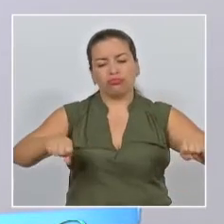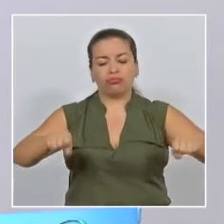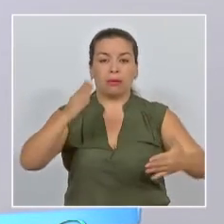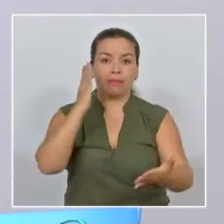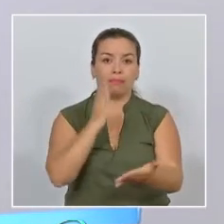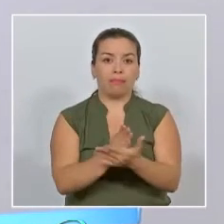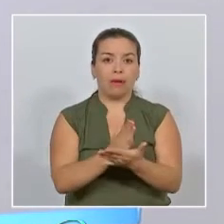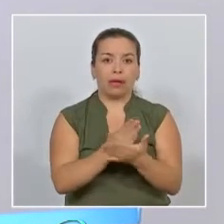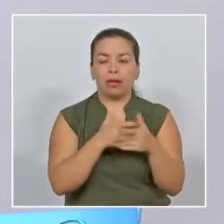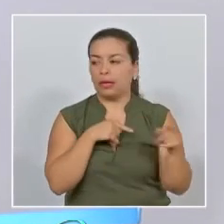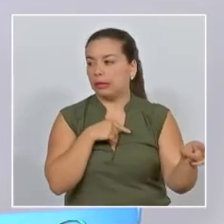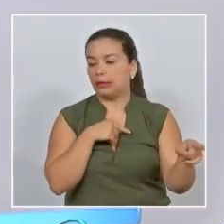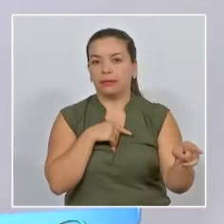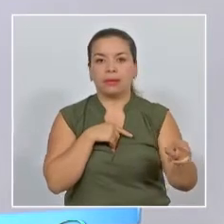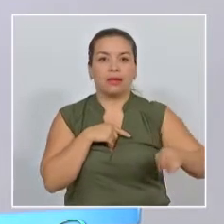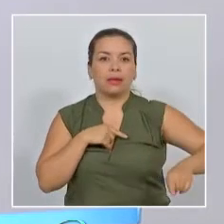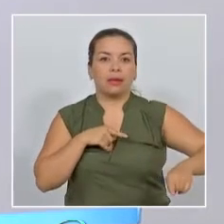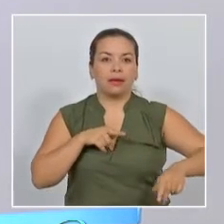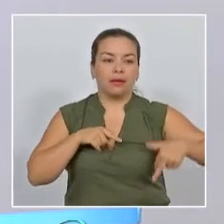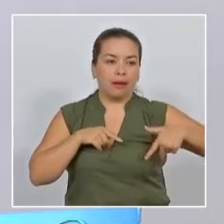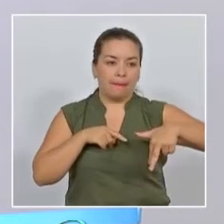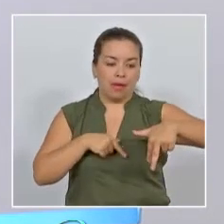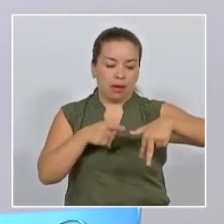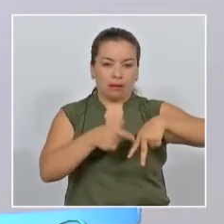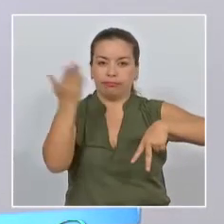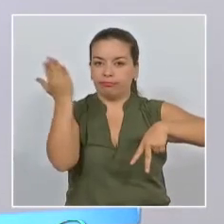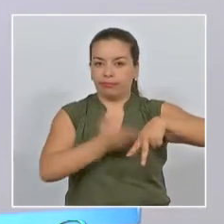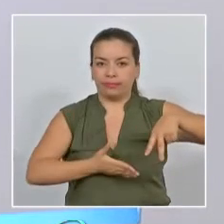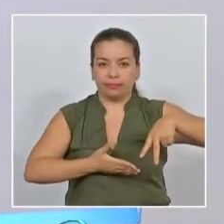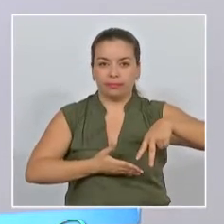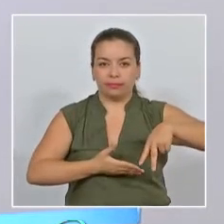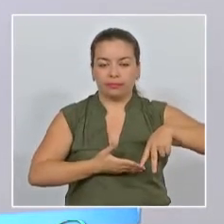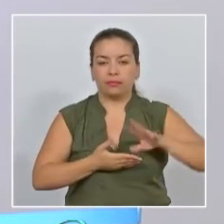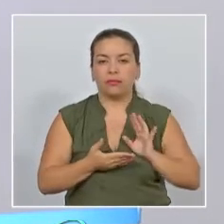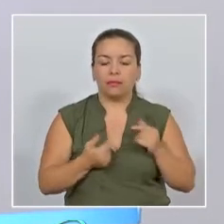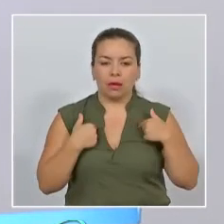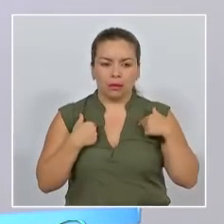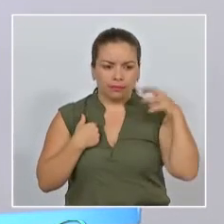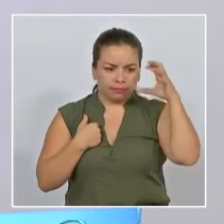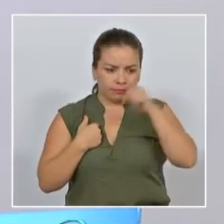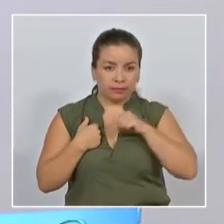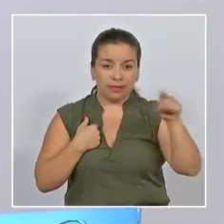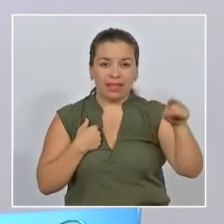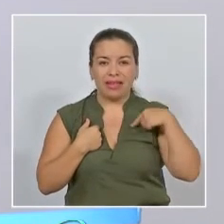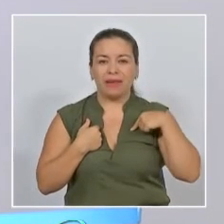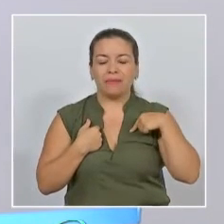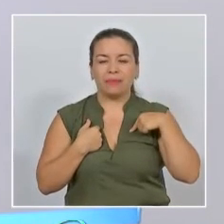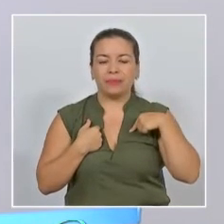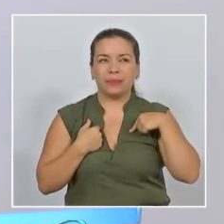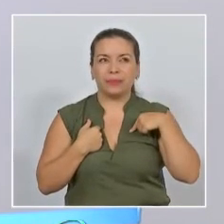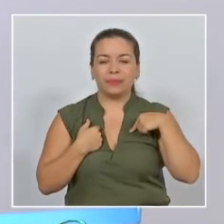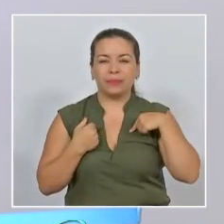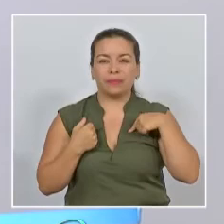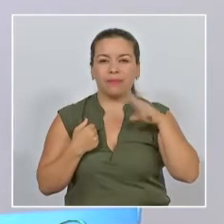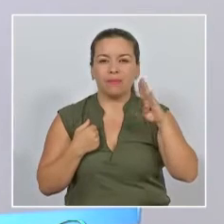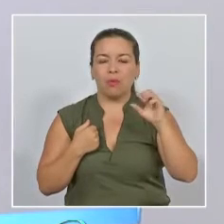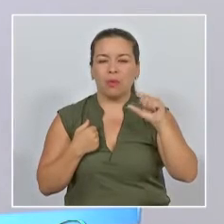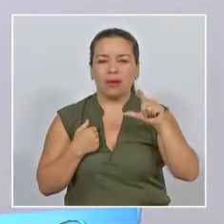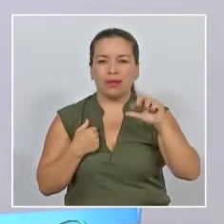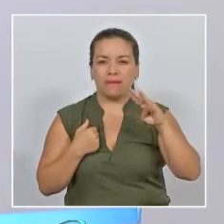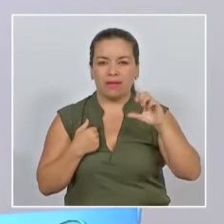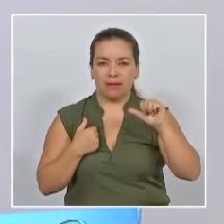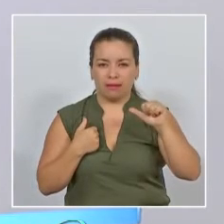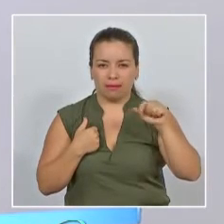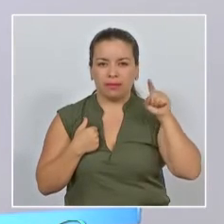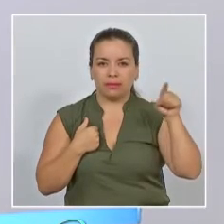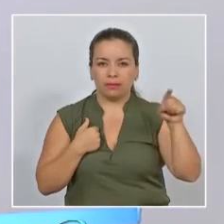le dio una osteomielitis en la pierna y a él se la iban a amputar. Y se dio cuenta que en Bolivia había una clínica donde todos se lo